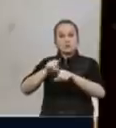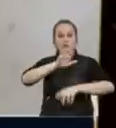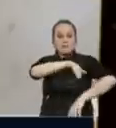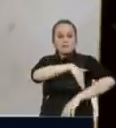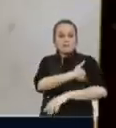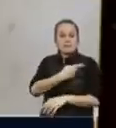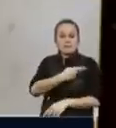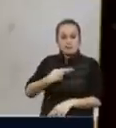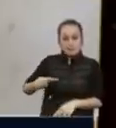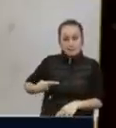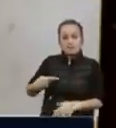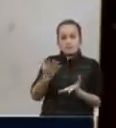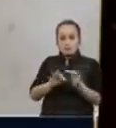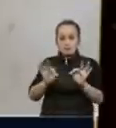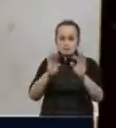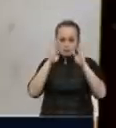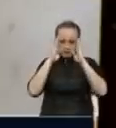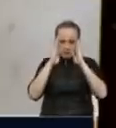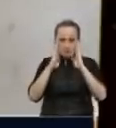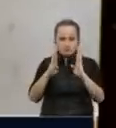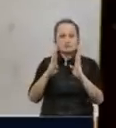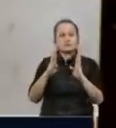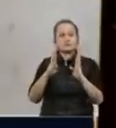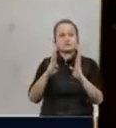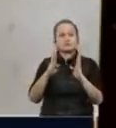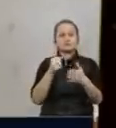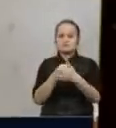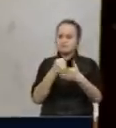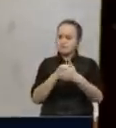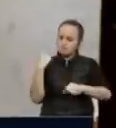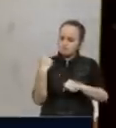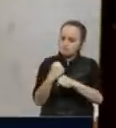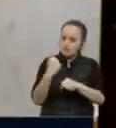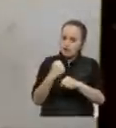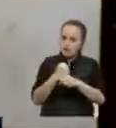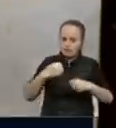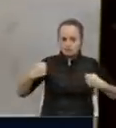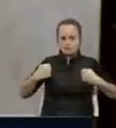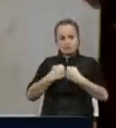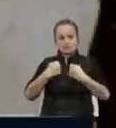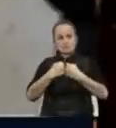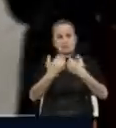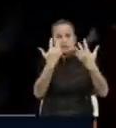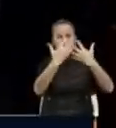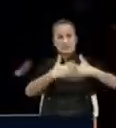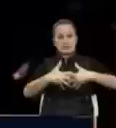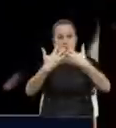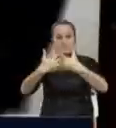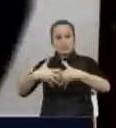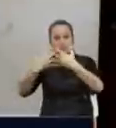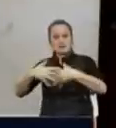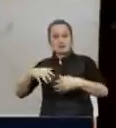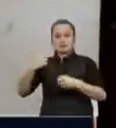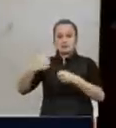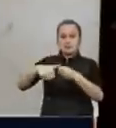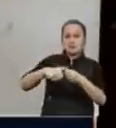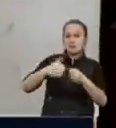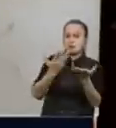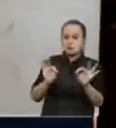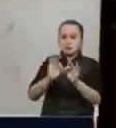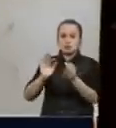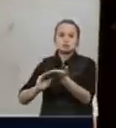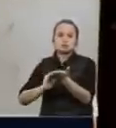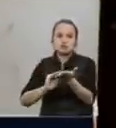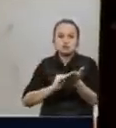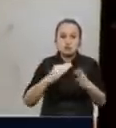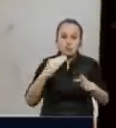viceministerio dedicado a trabajar conjuntamente con esas empresas en buscar solucionar